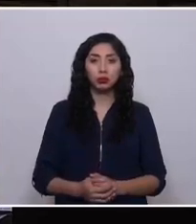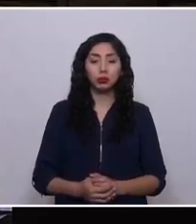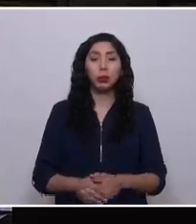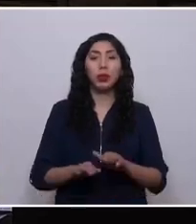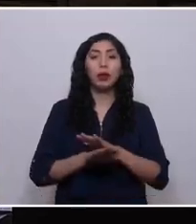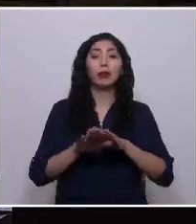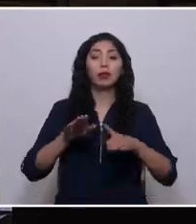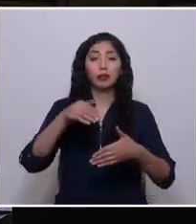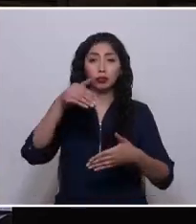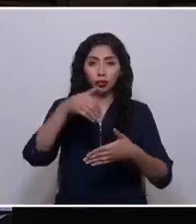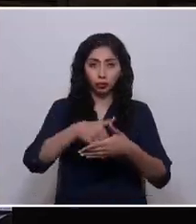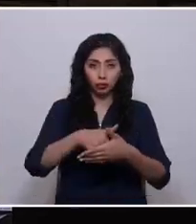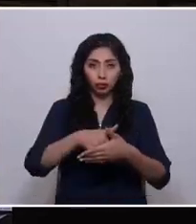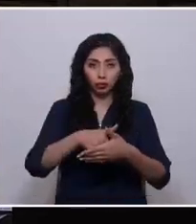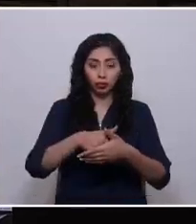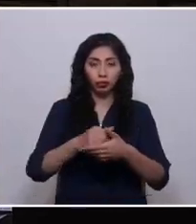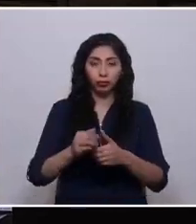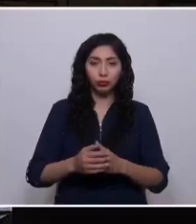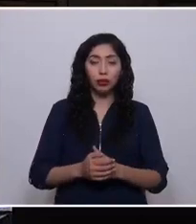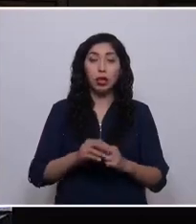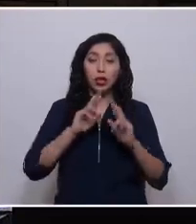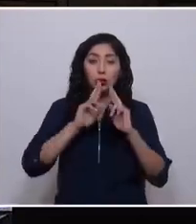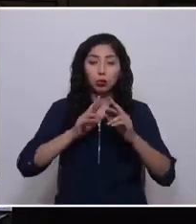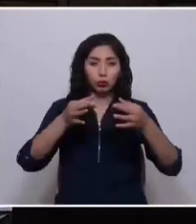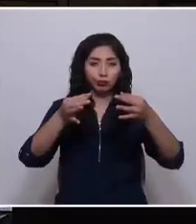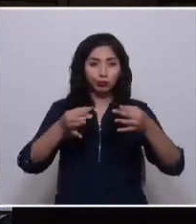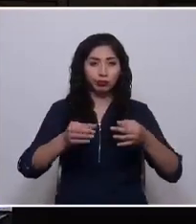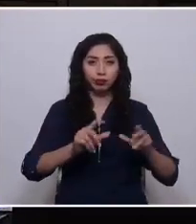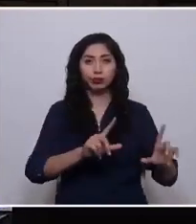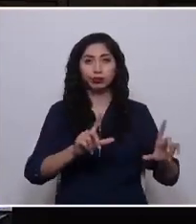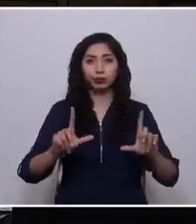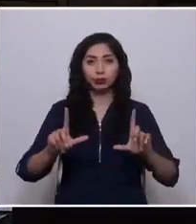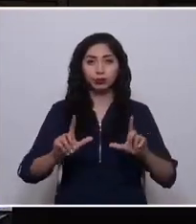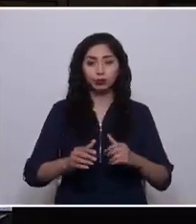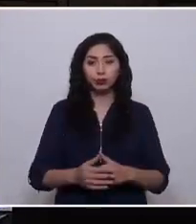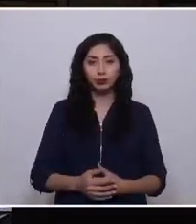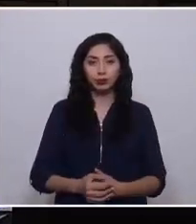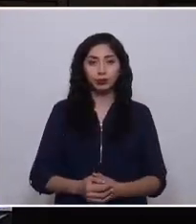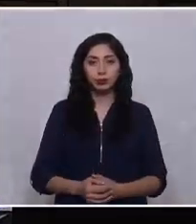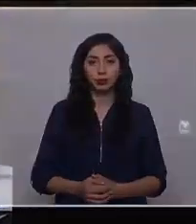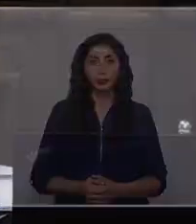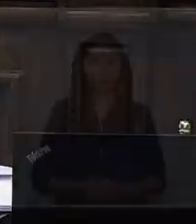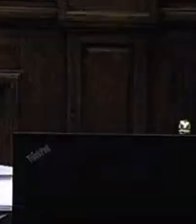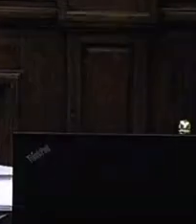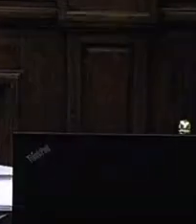Finalizada la votación, resultado de la votación.